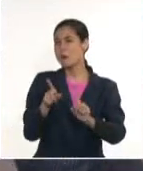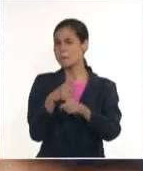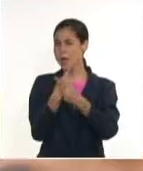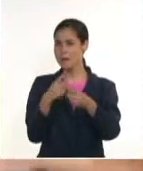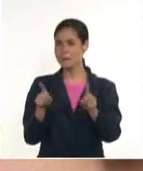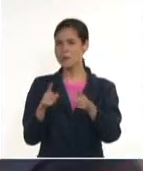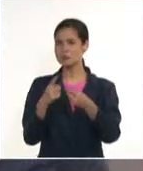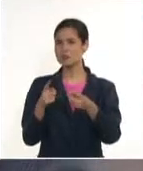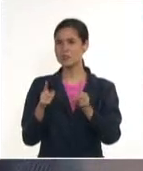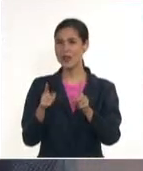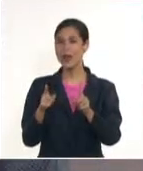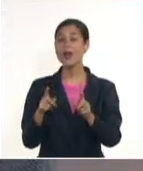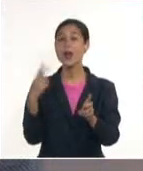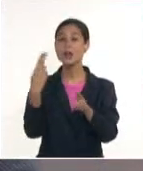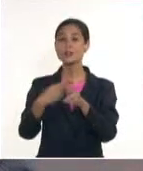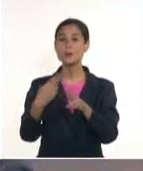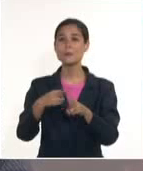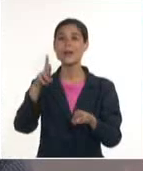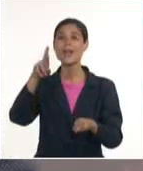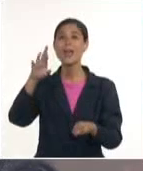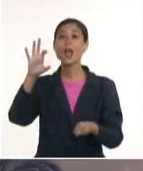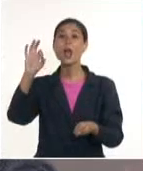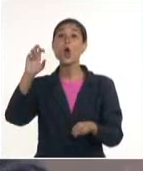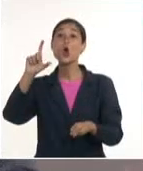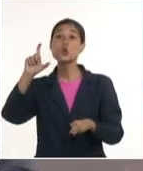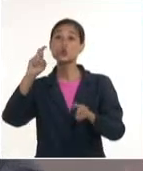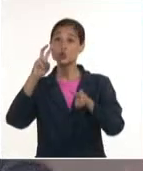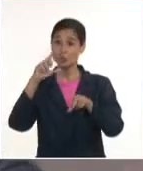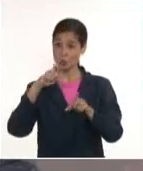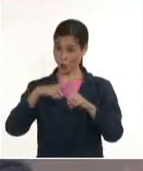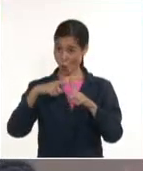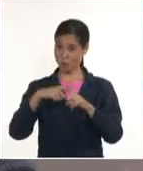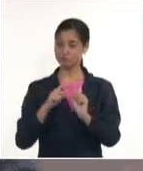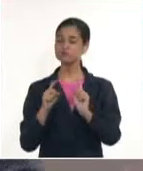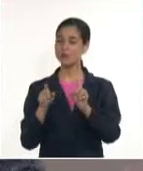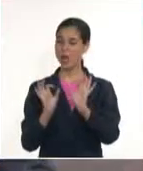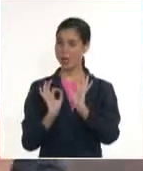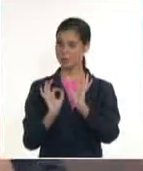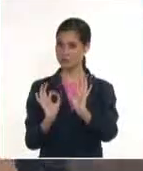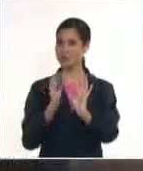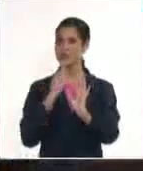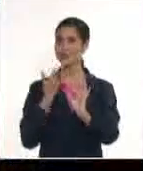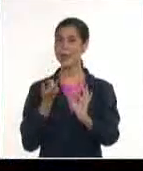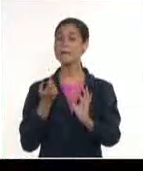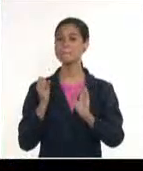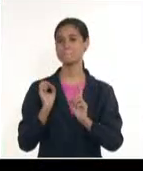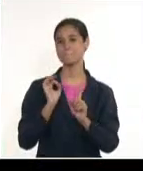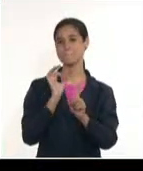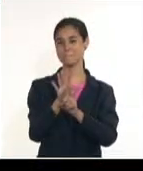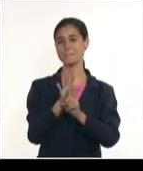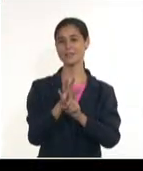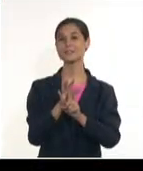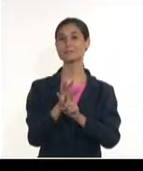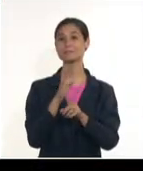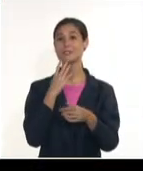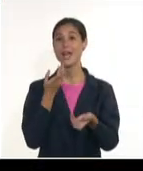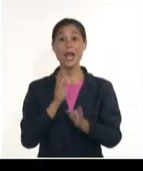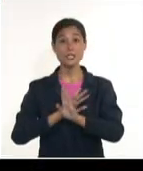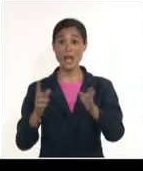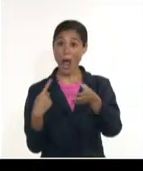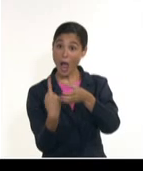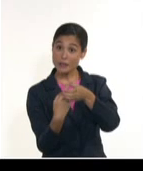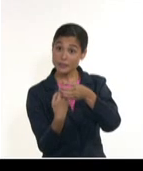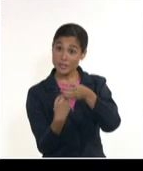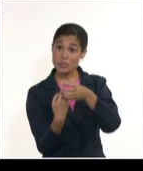también elementos de la música latina, música cubana. Actualmente nosotros acabamos de lanzar nuestro segundo álbum. Y bueno, este